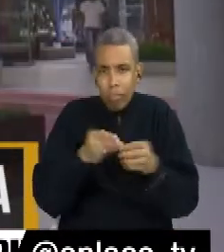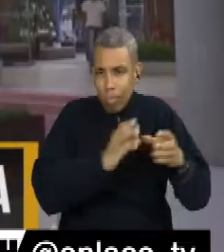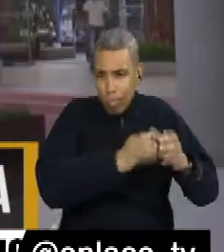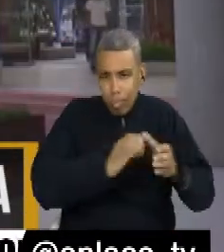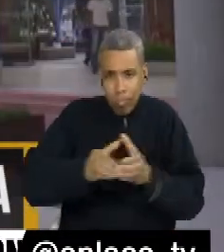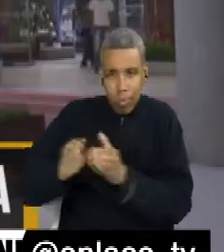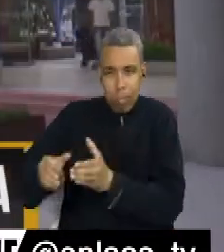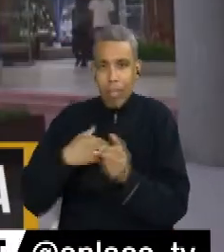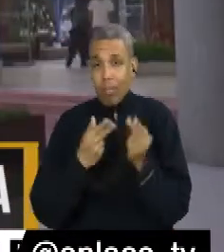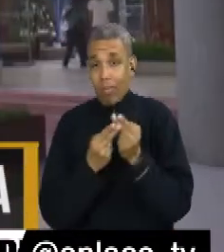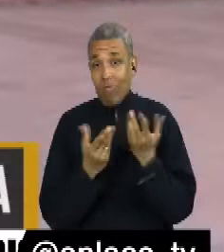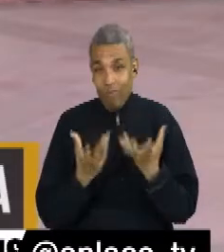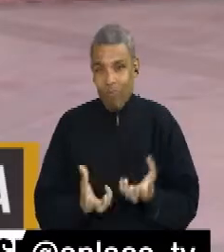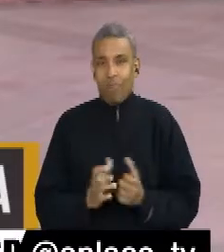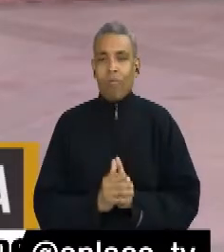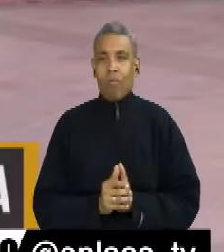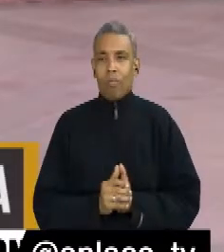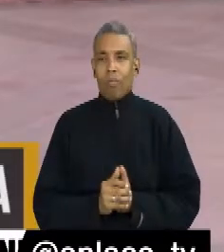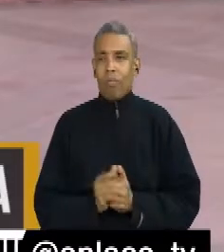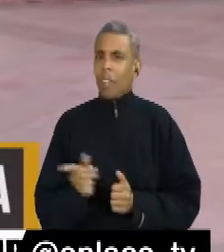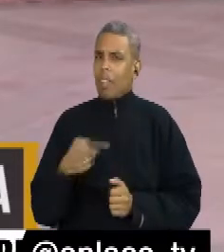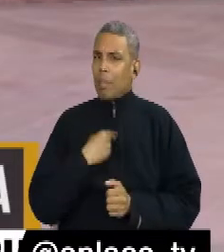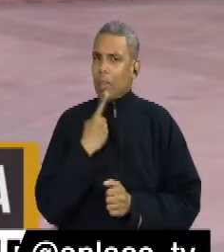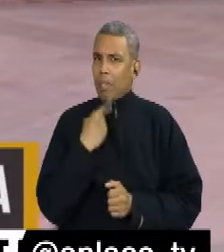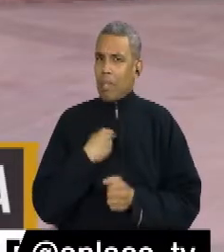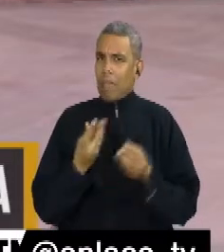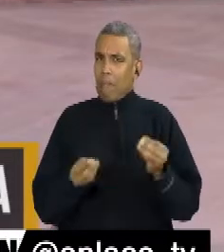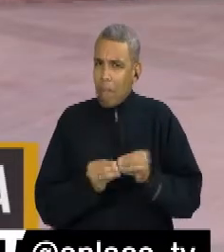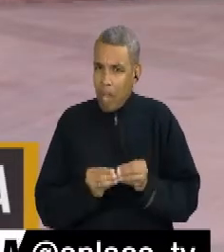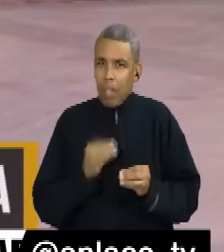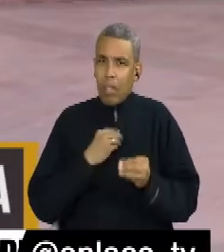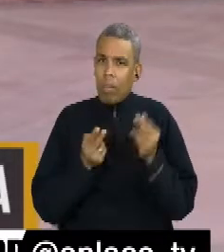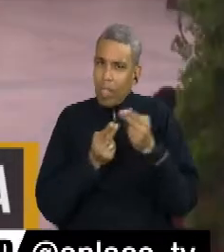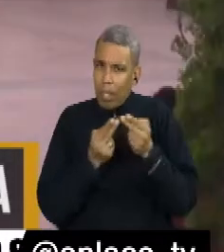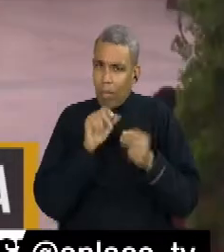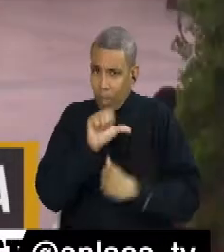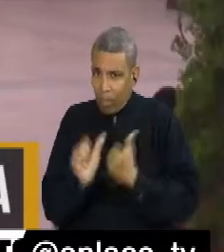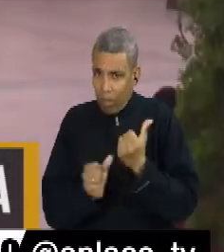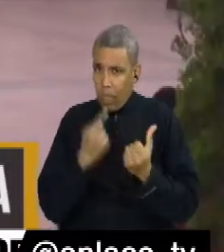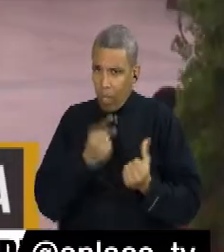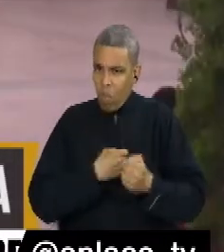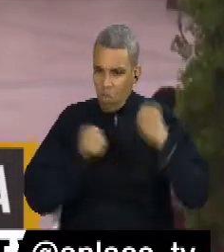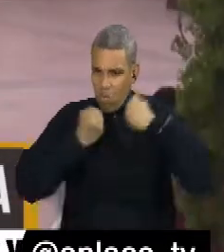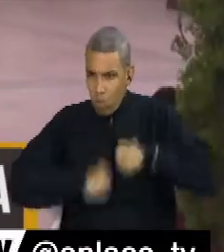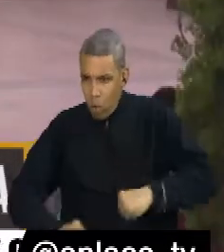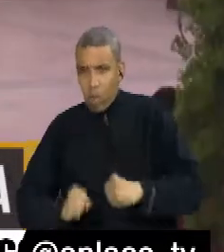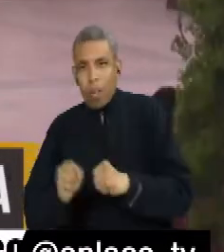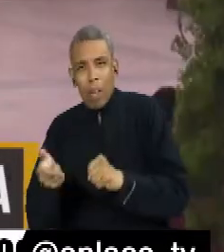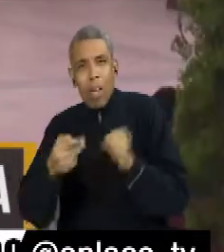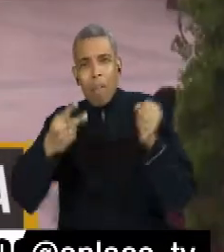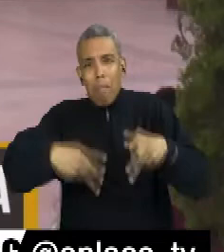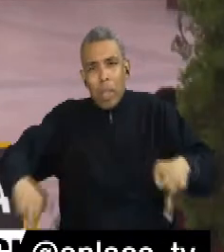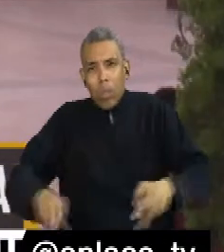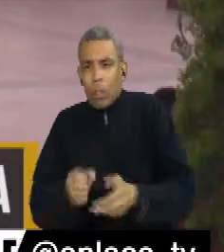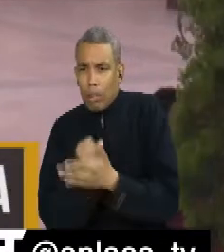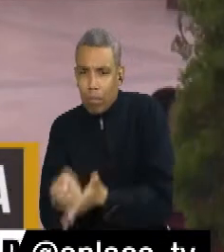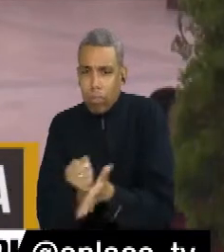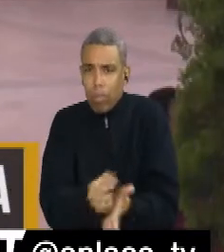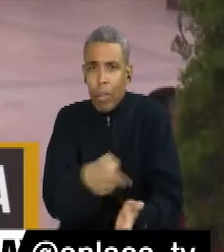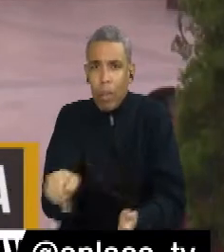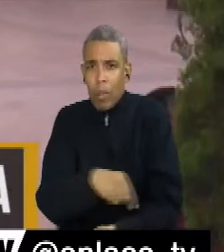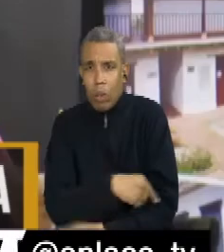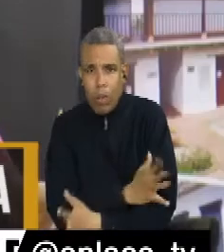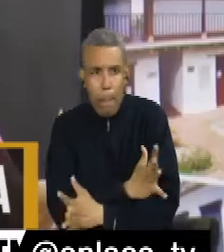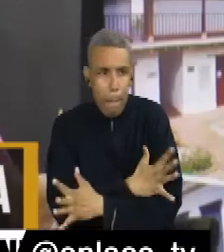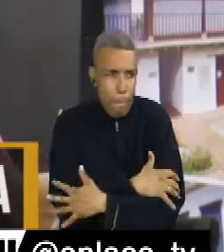dijo Rodríguez que continúan los esfuerzos con la Agencia Pública de Empleo para seguir brindando más oportunidades laborales a los barranqueños. Sí, la